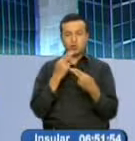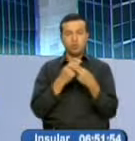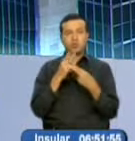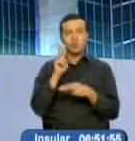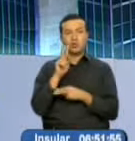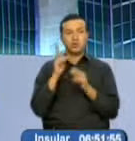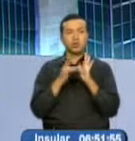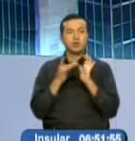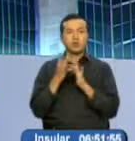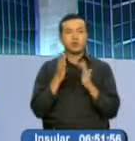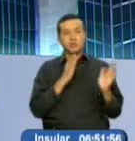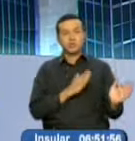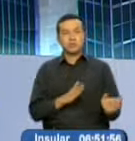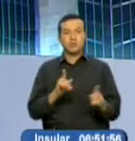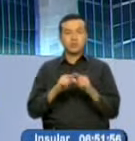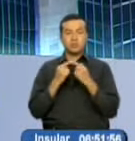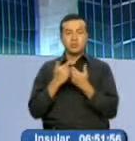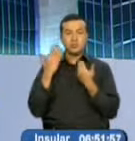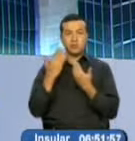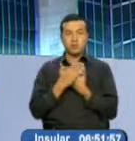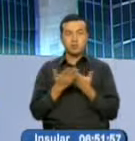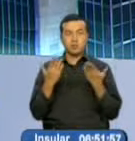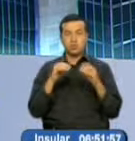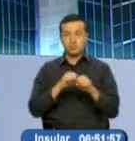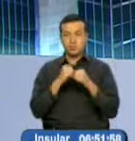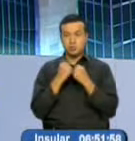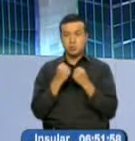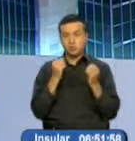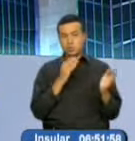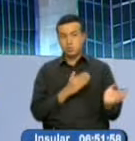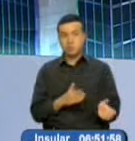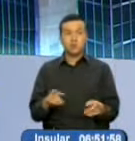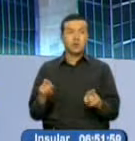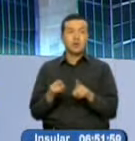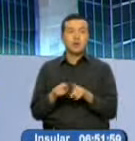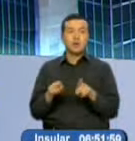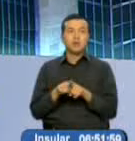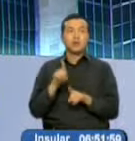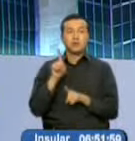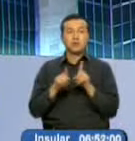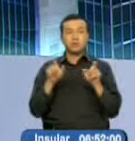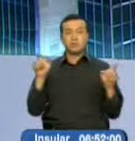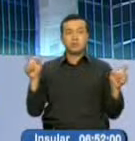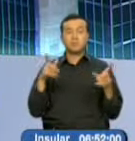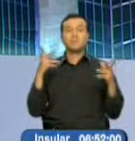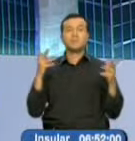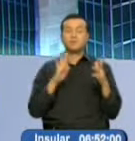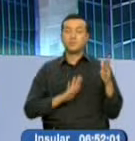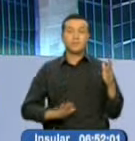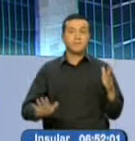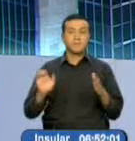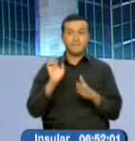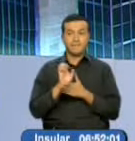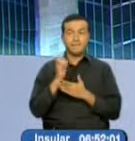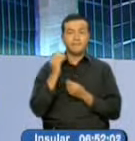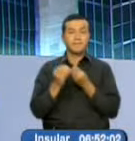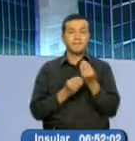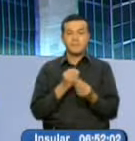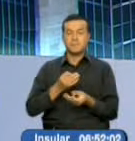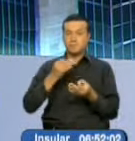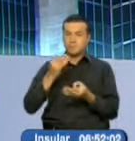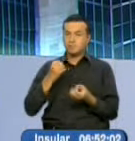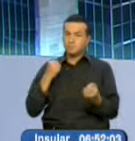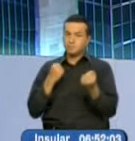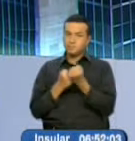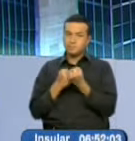está organizado por varias agrupaciones políticas, sociales, pero también por algunas que están conformadas a nivel nacional, quienes están dispuestos a